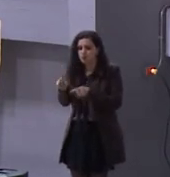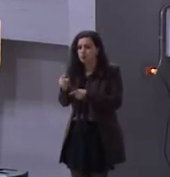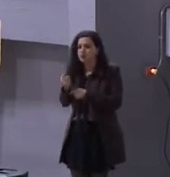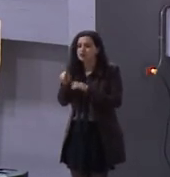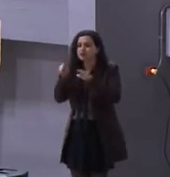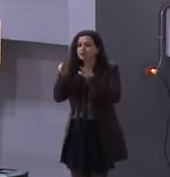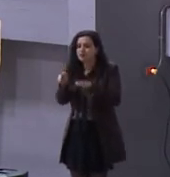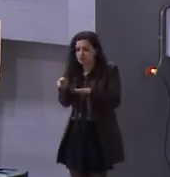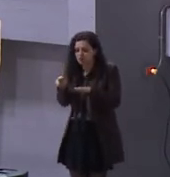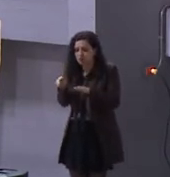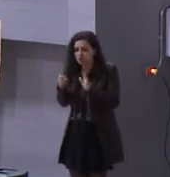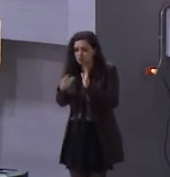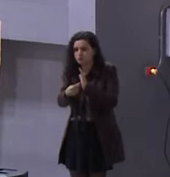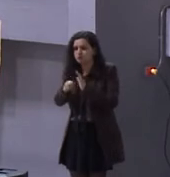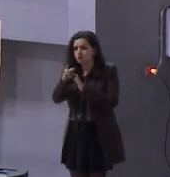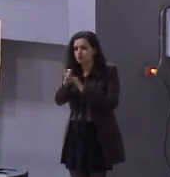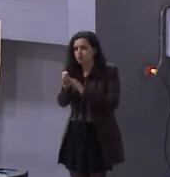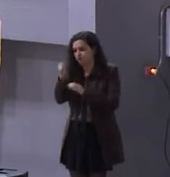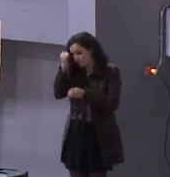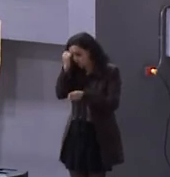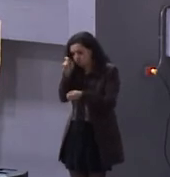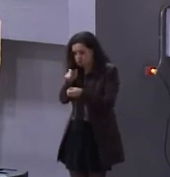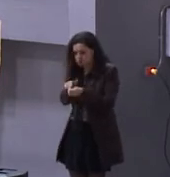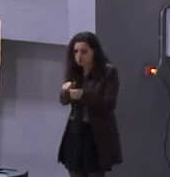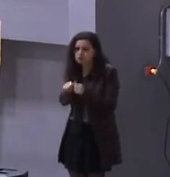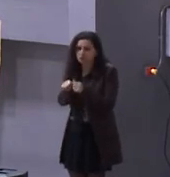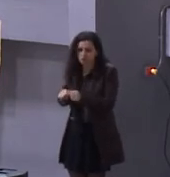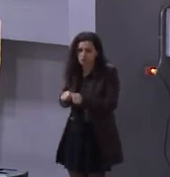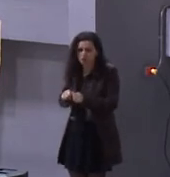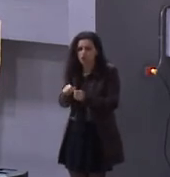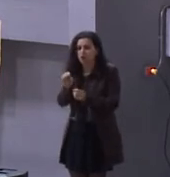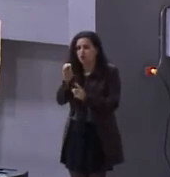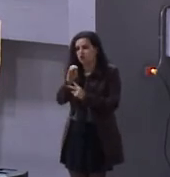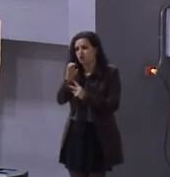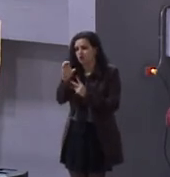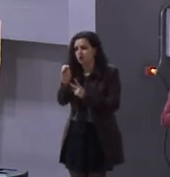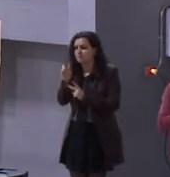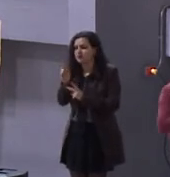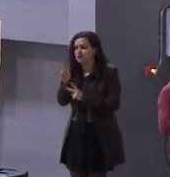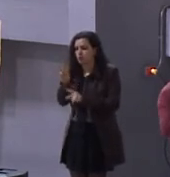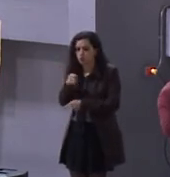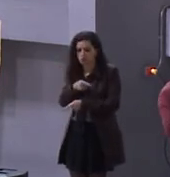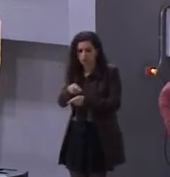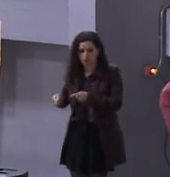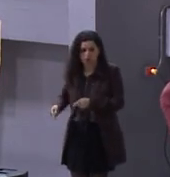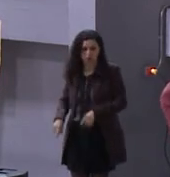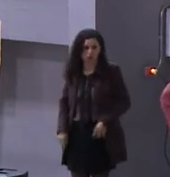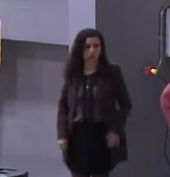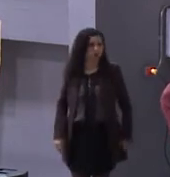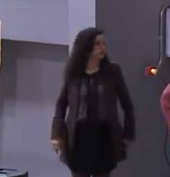2019 por una vinculación continua de los profesores ocasionales y catedráticos de 24 semanas.